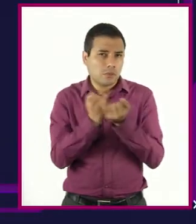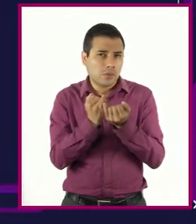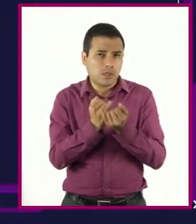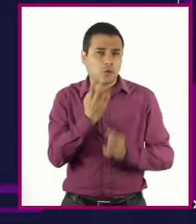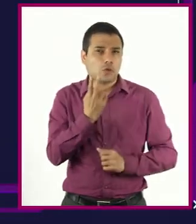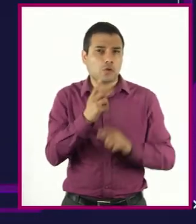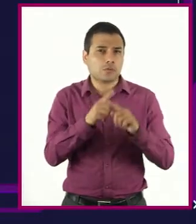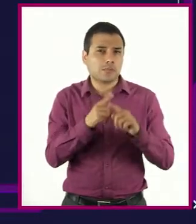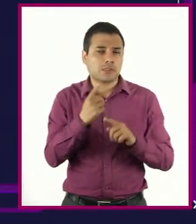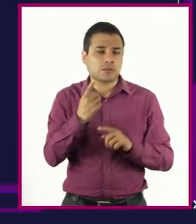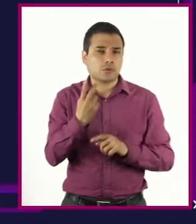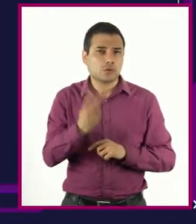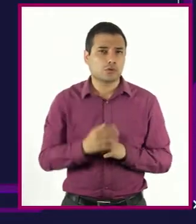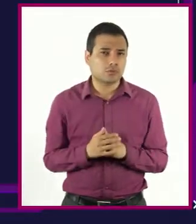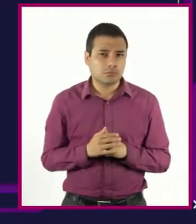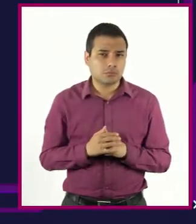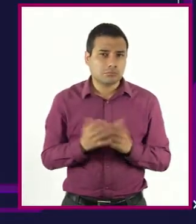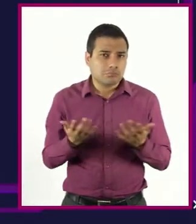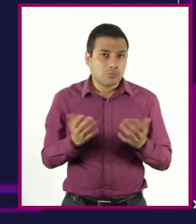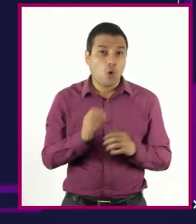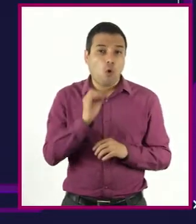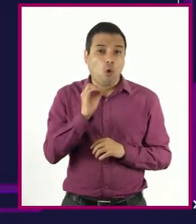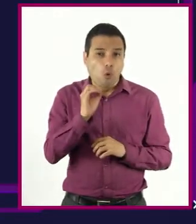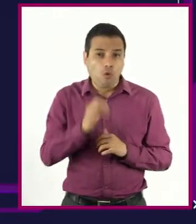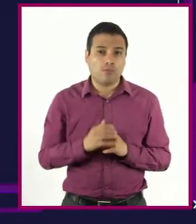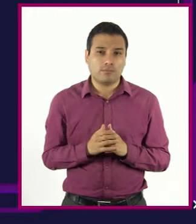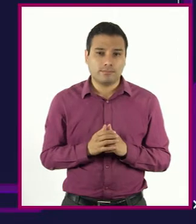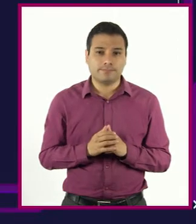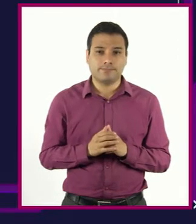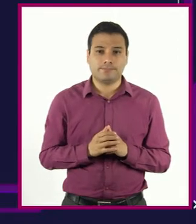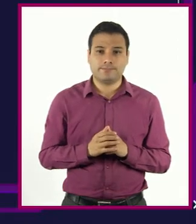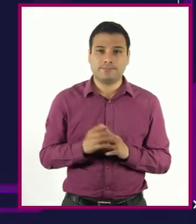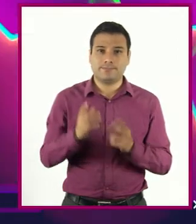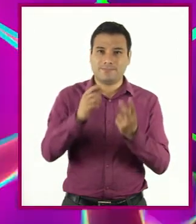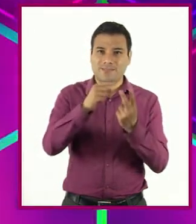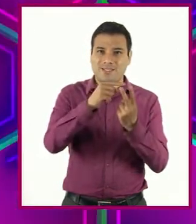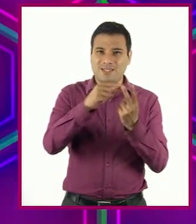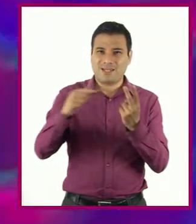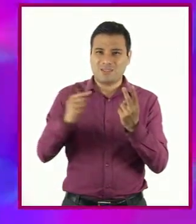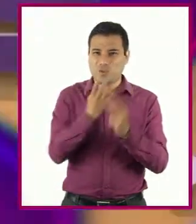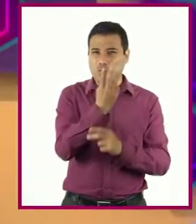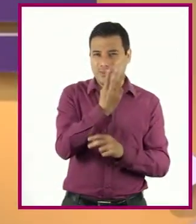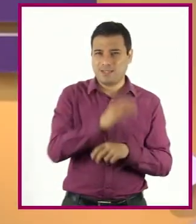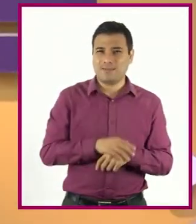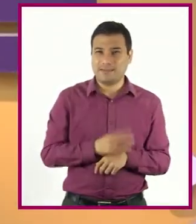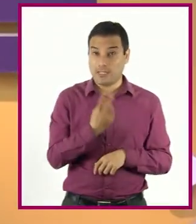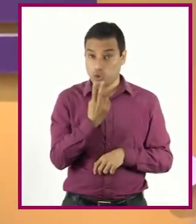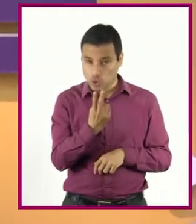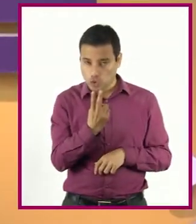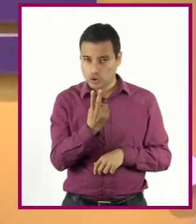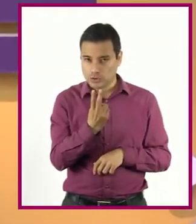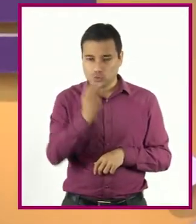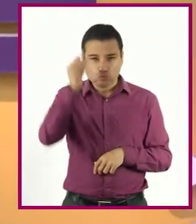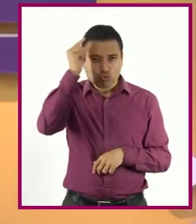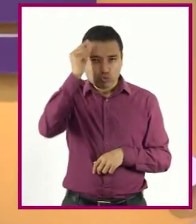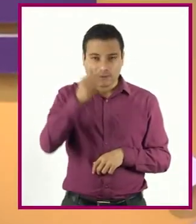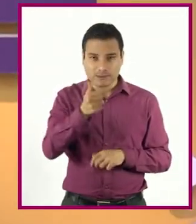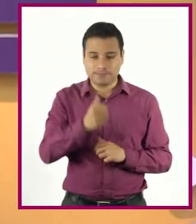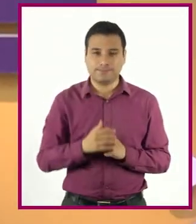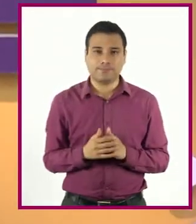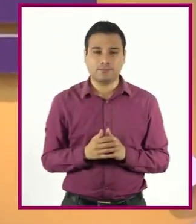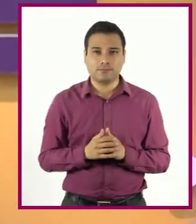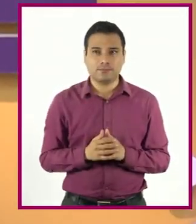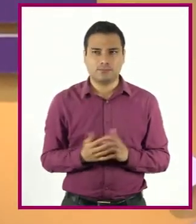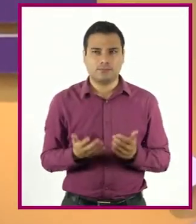e incluso igual a la raíz cúbica de 2 elevado a la sexta potencia. Pero, ¿cómo se conoce